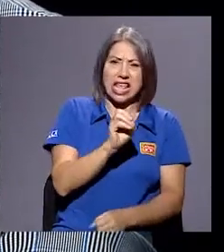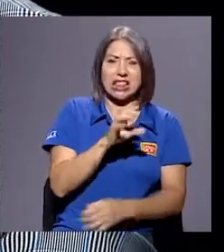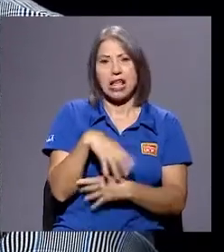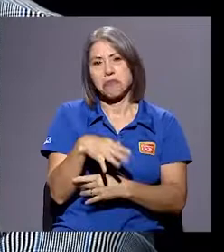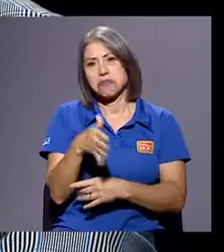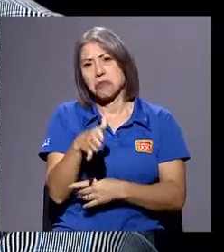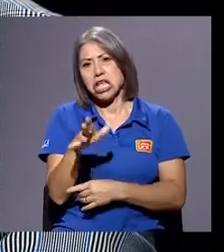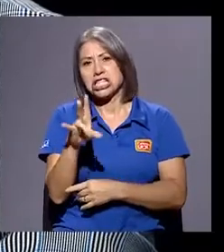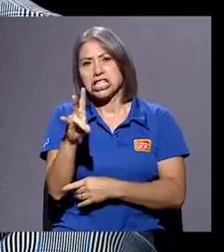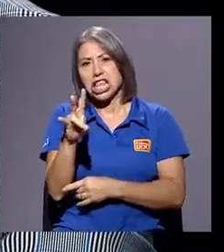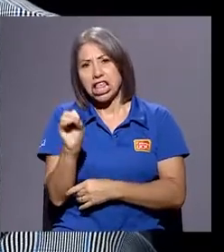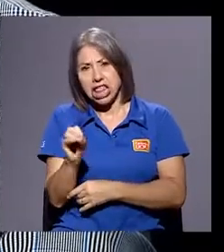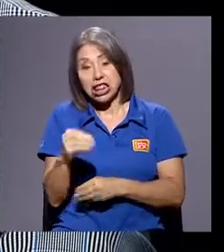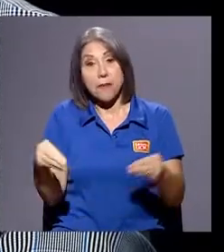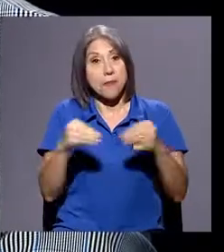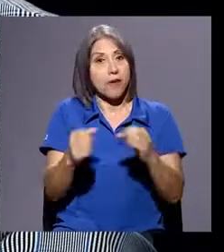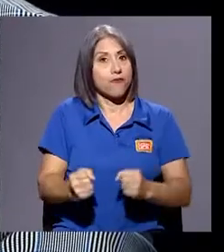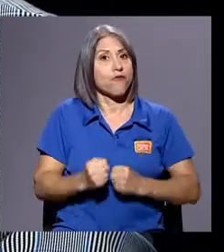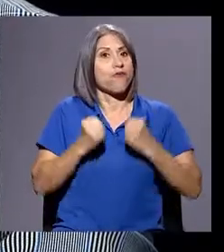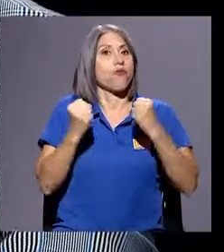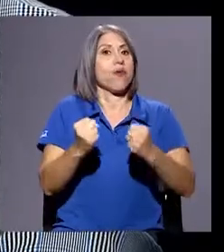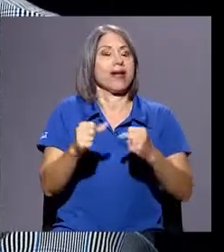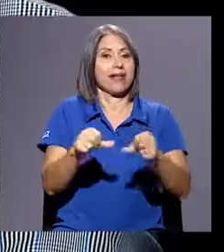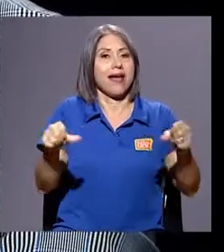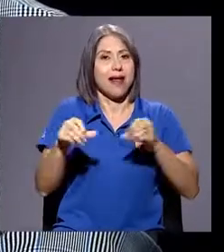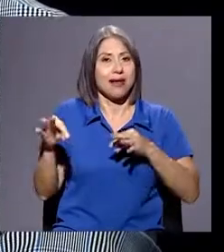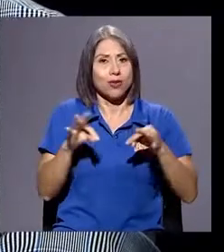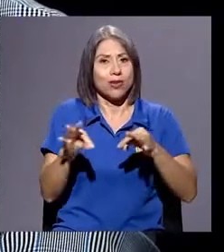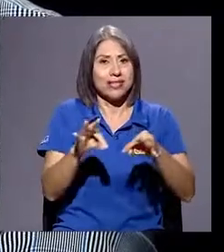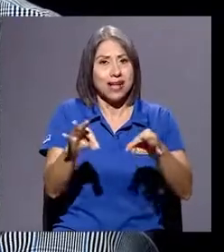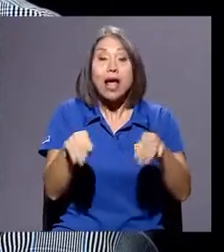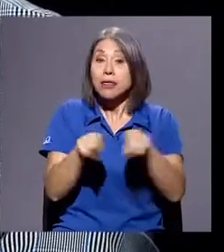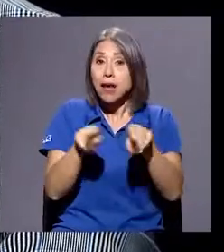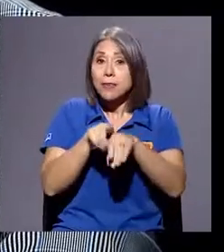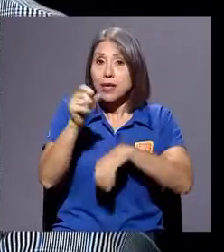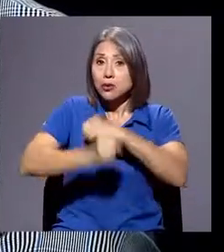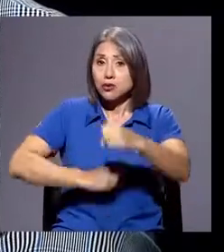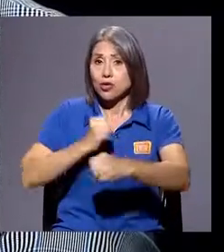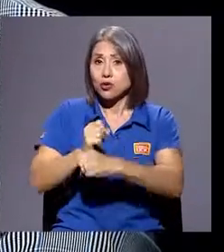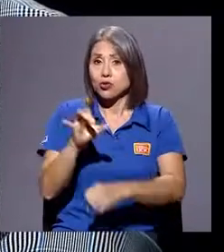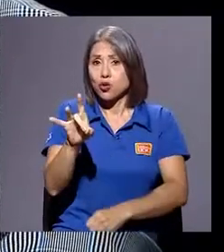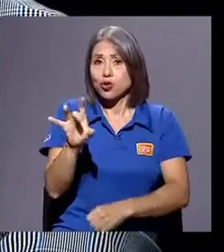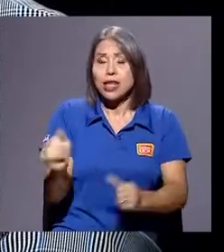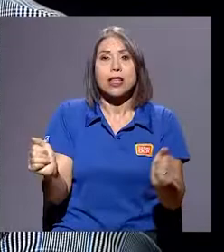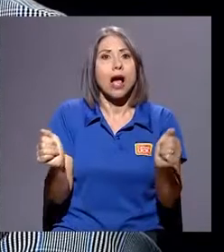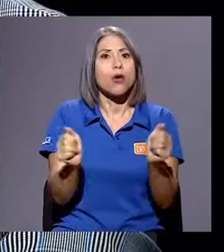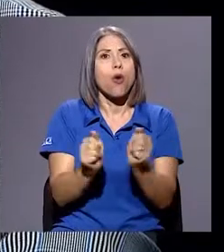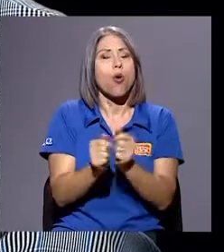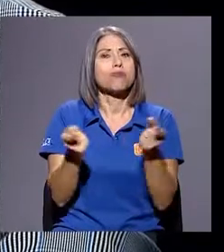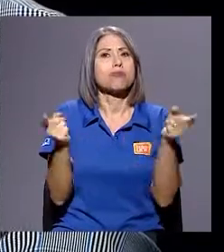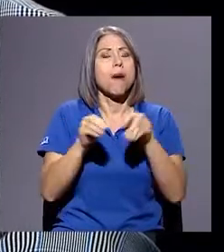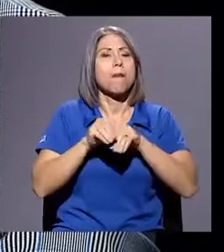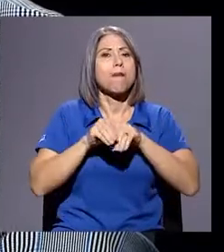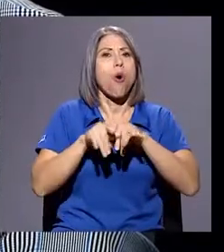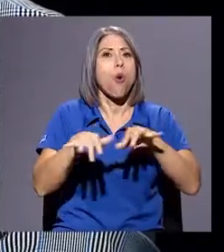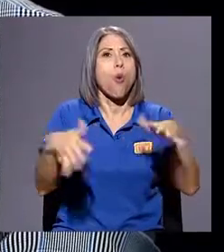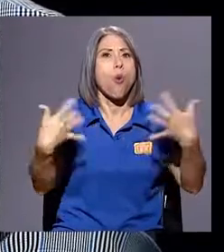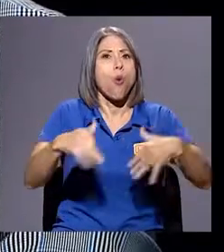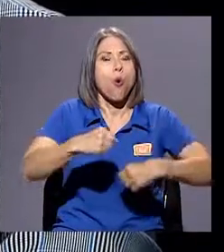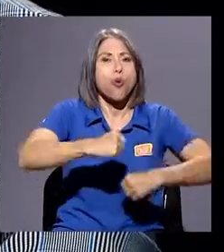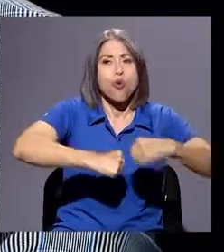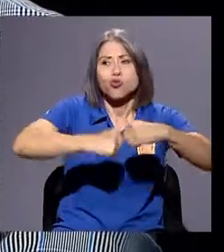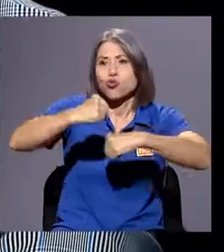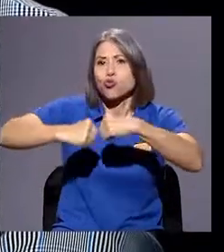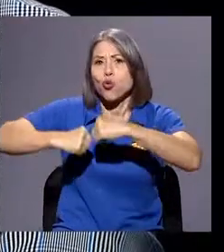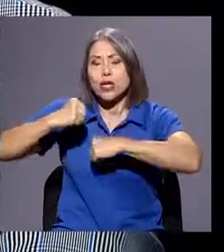cuando empezamos a ser un poquito más fuerte en el sector turístico, incluso en los años 80, con el boom con la bonanza de construcciones, como le